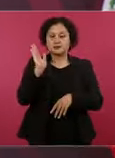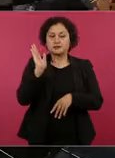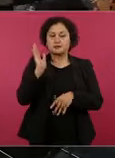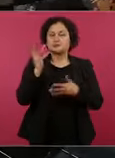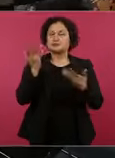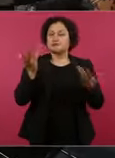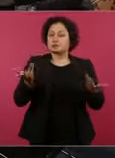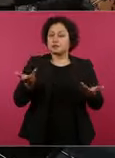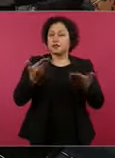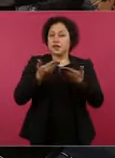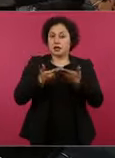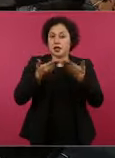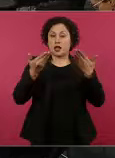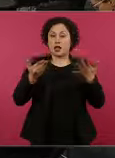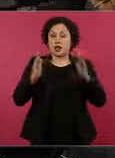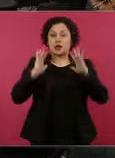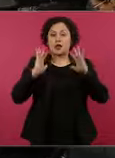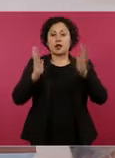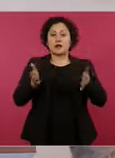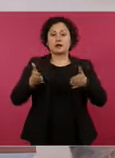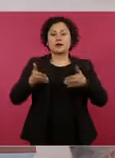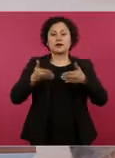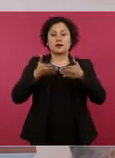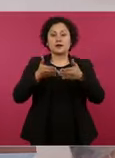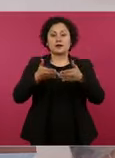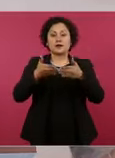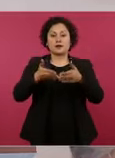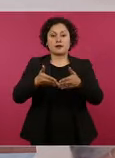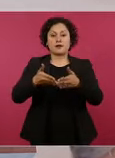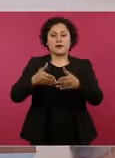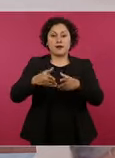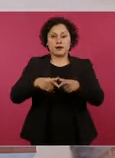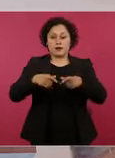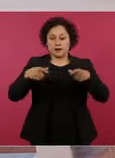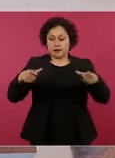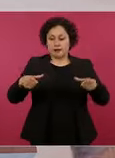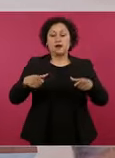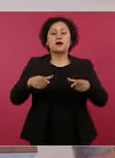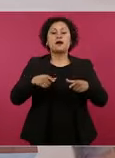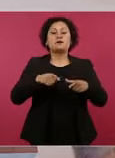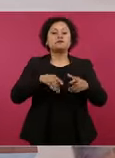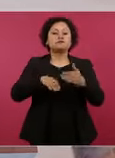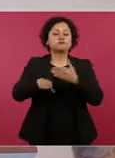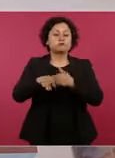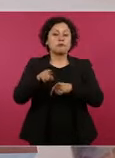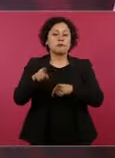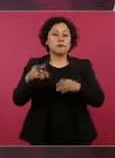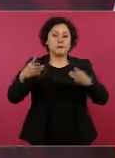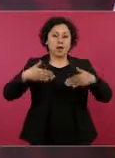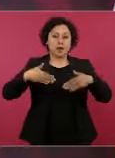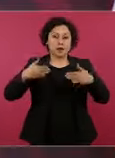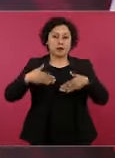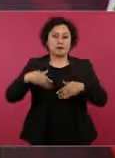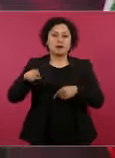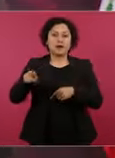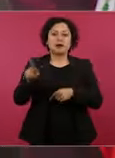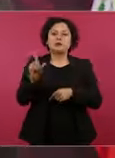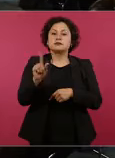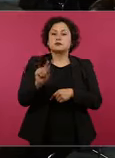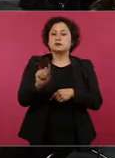el canal de Panamá está operando al 70% de su capacidad. Y por